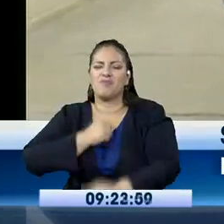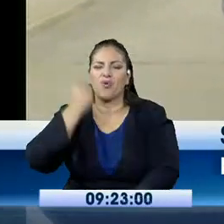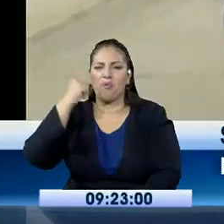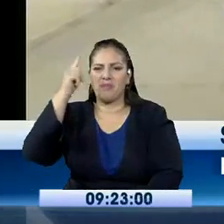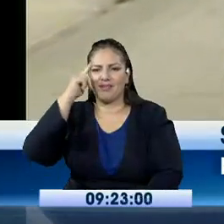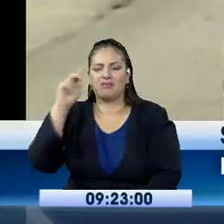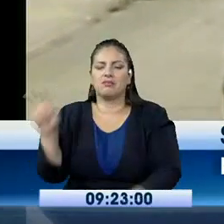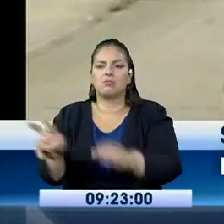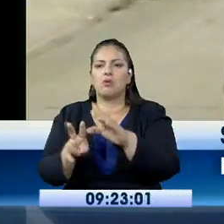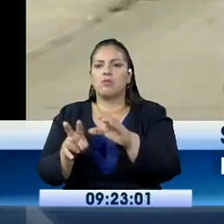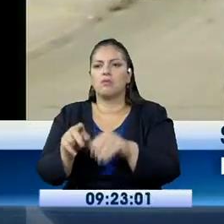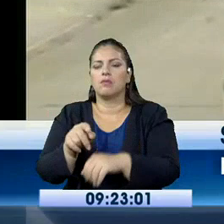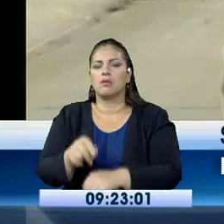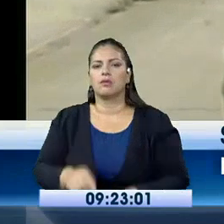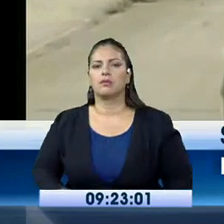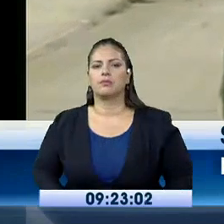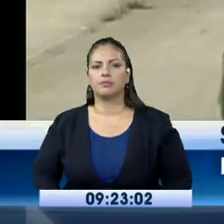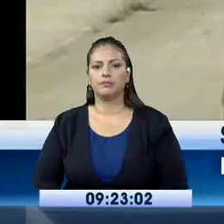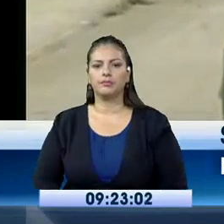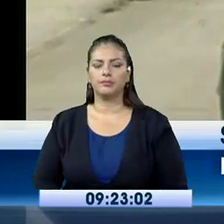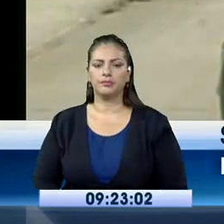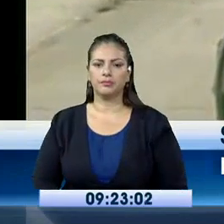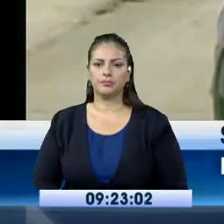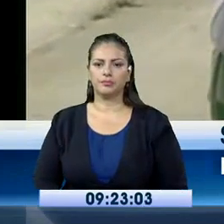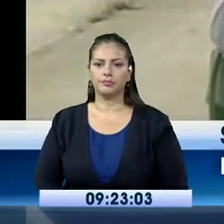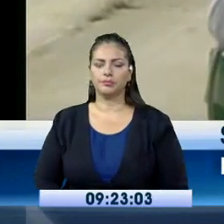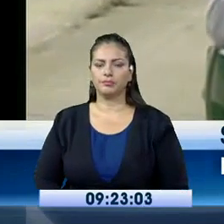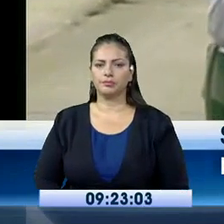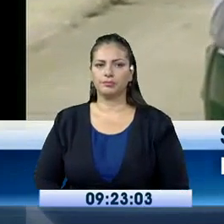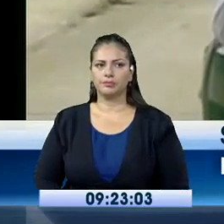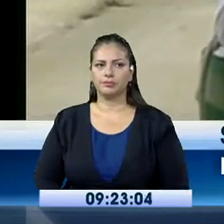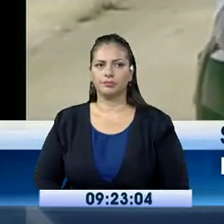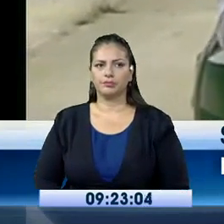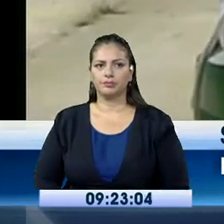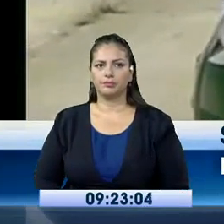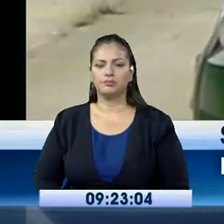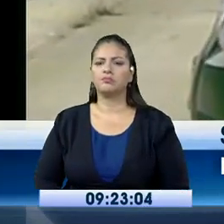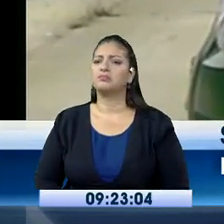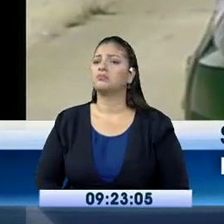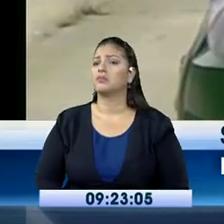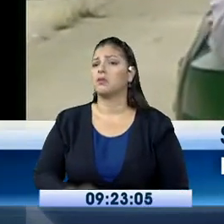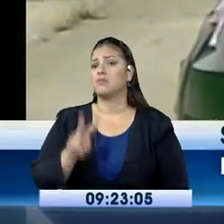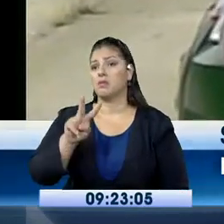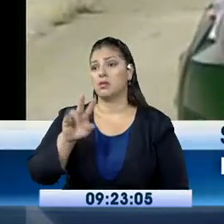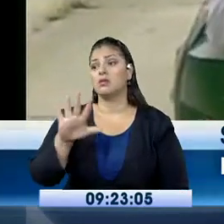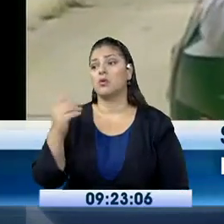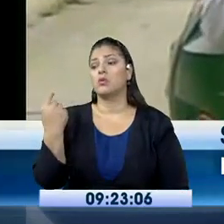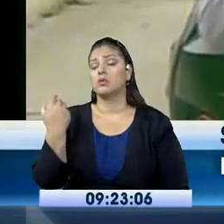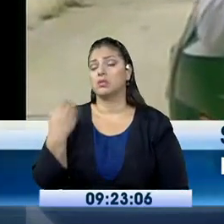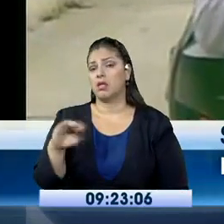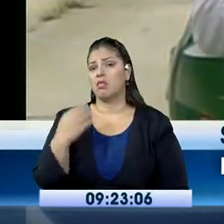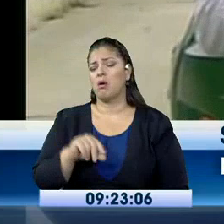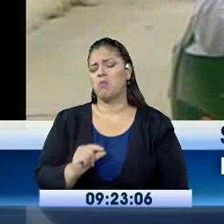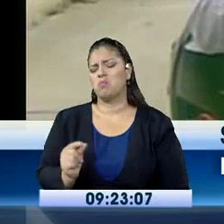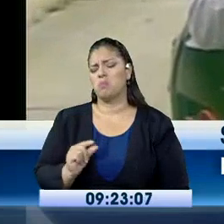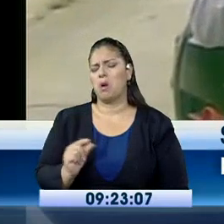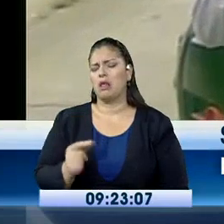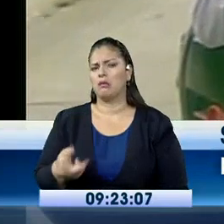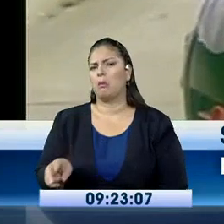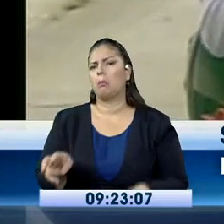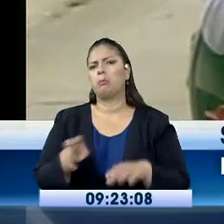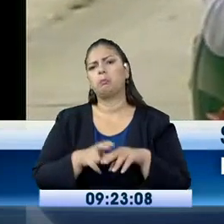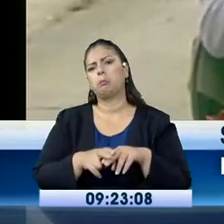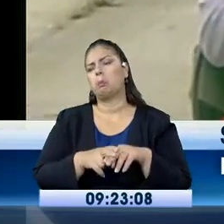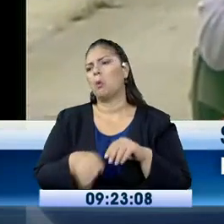trabajar o movilizarse a través de estos vehículos, incluso porque es más barato, sí, cobran 25 centavos porque, como es evidente, ellos solo